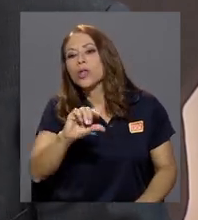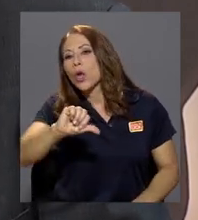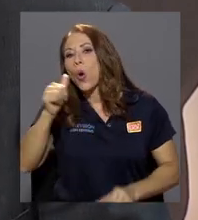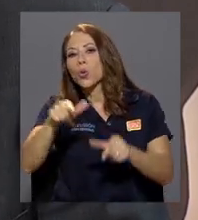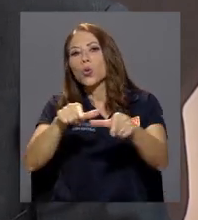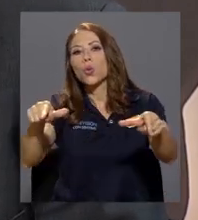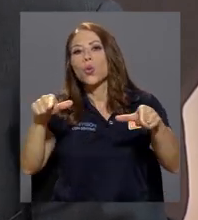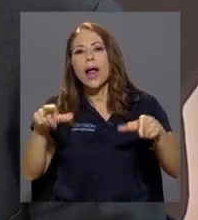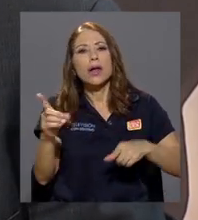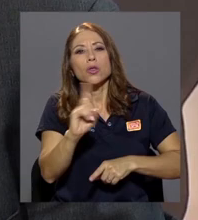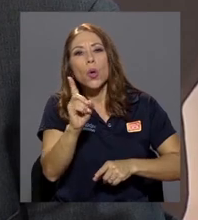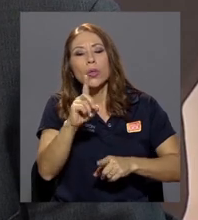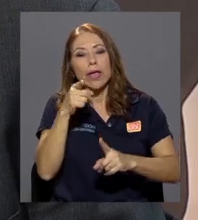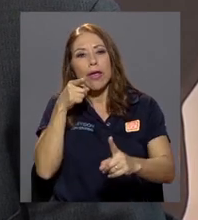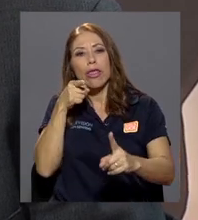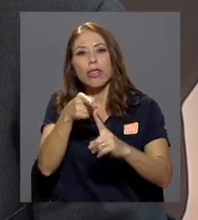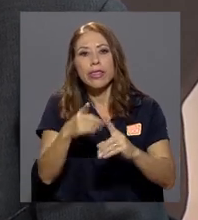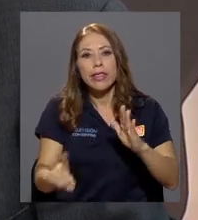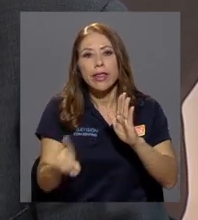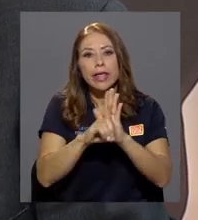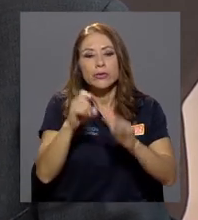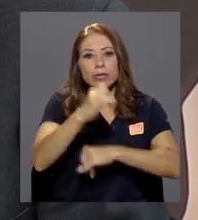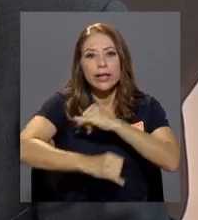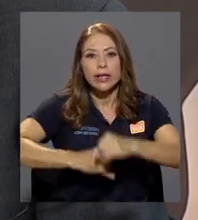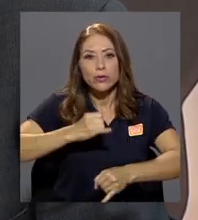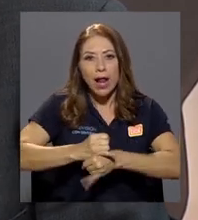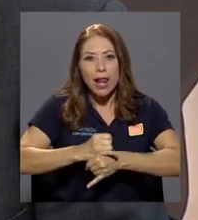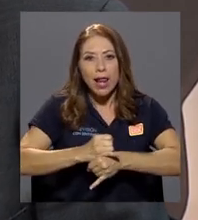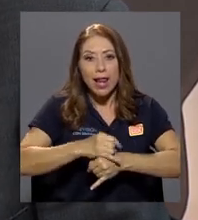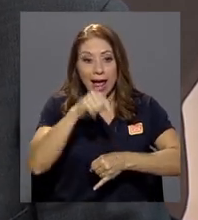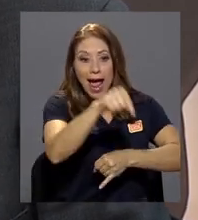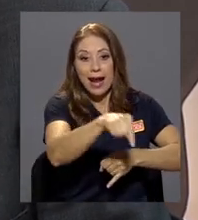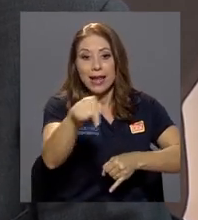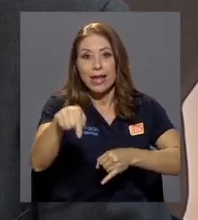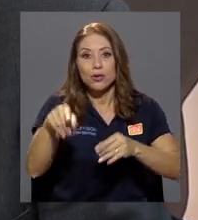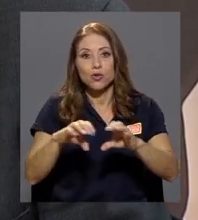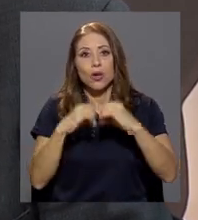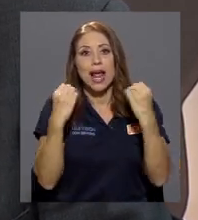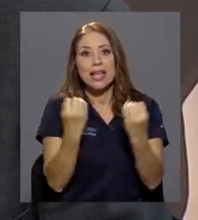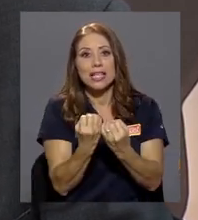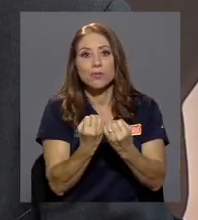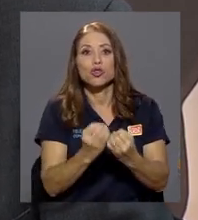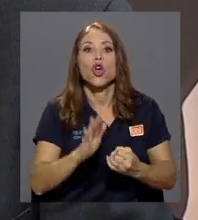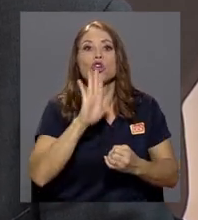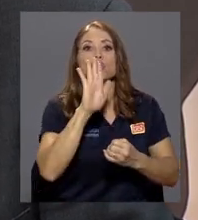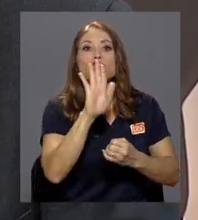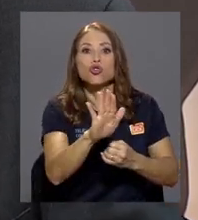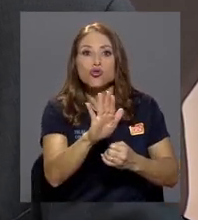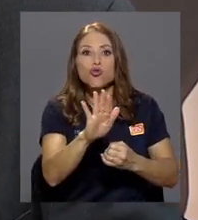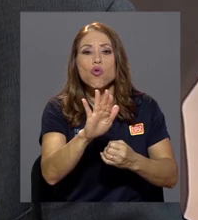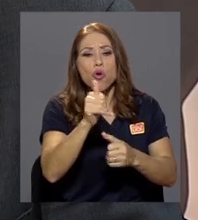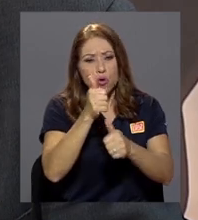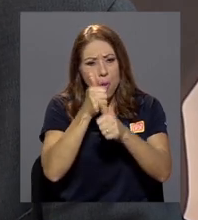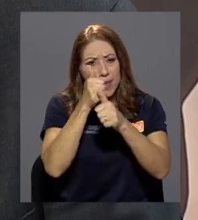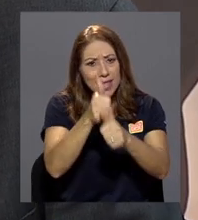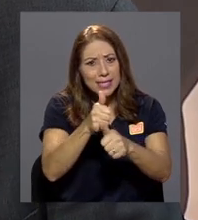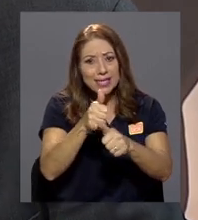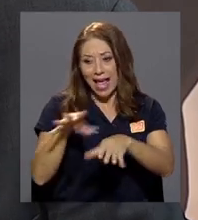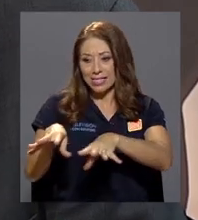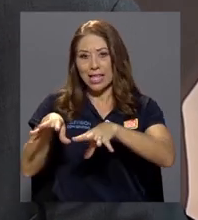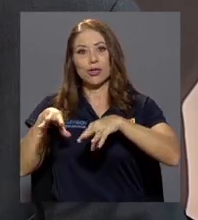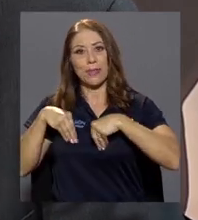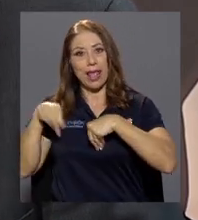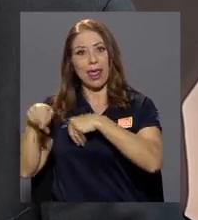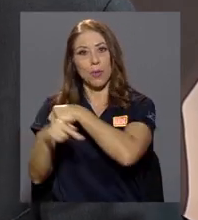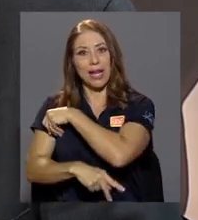que es en el derecho internacional de aquellos organismos cuya competencia ha sido aceptada por el estado porque ha firmado